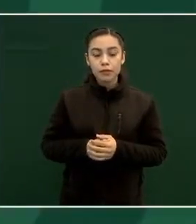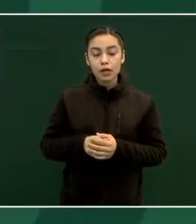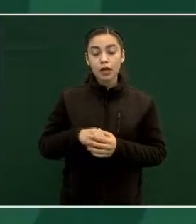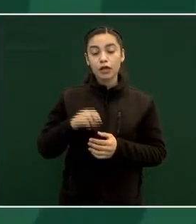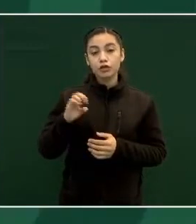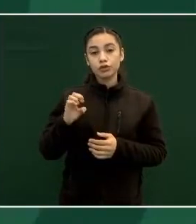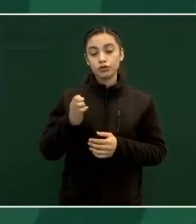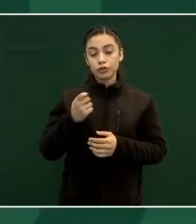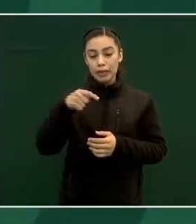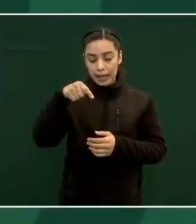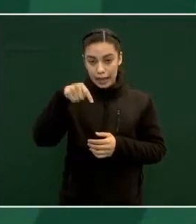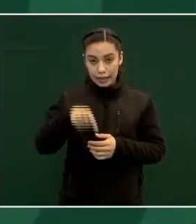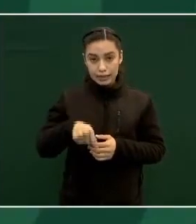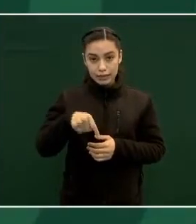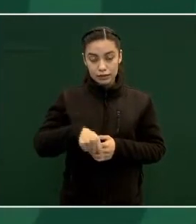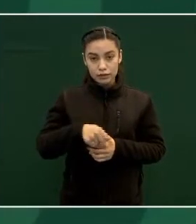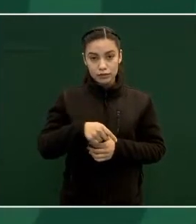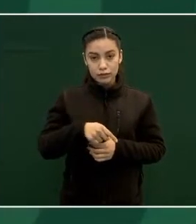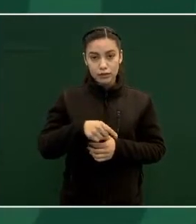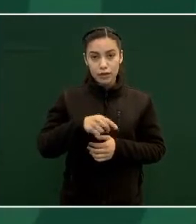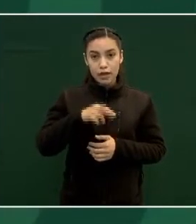aquí acuérdense,